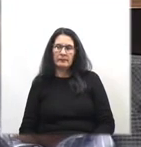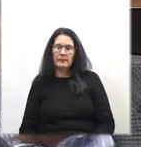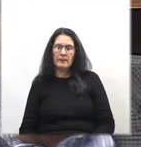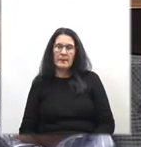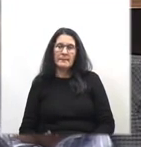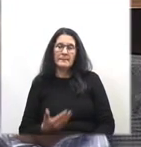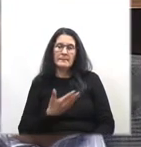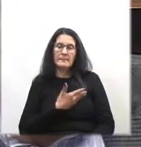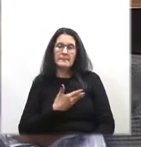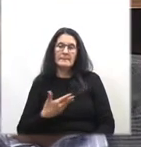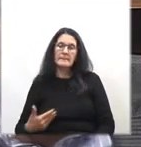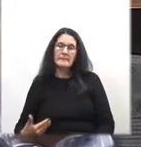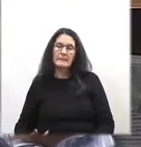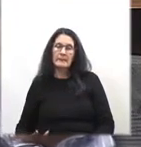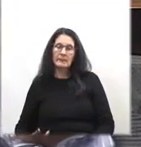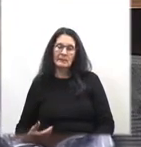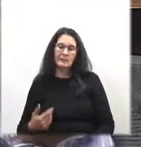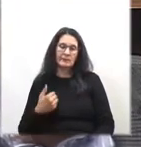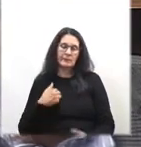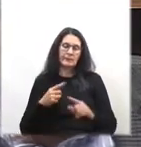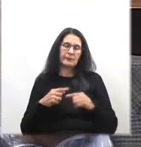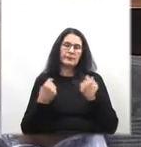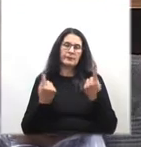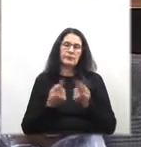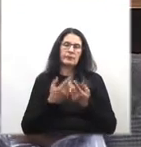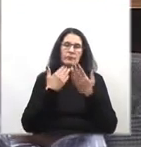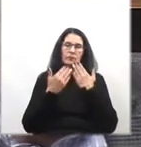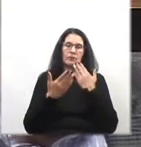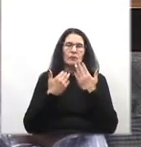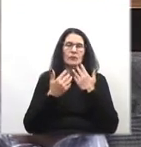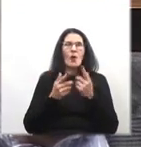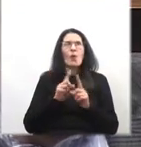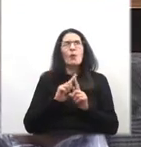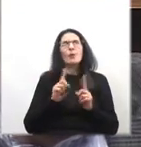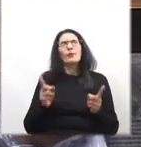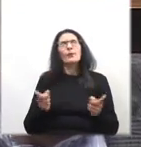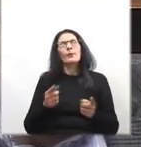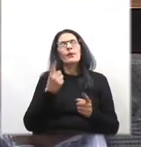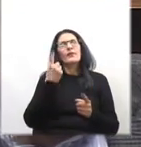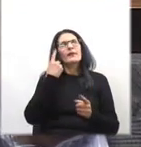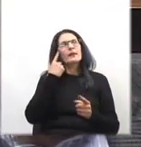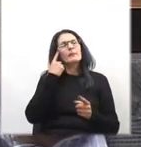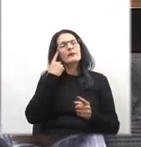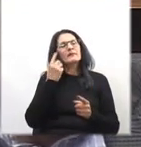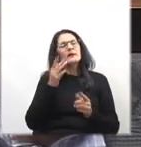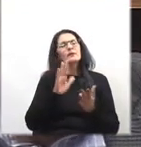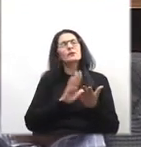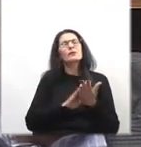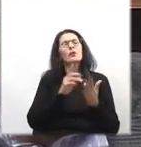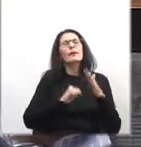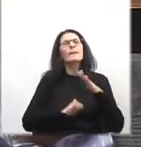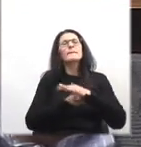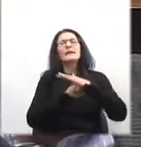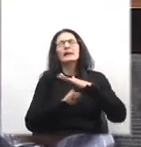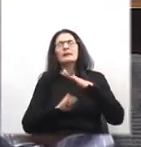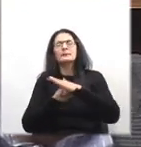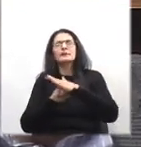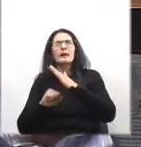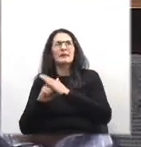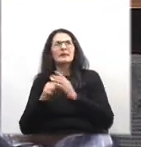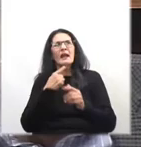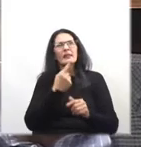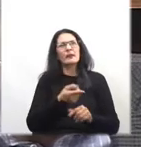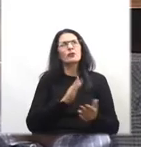Señor presidente, estamos hablando no de un cuestionamiento a las metas que se fijó el gobierno en materia de